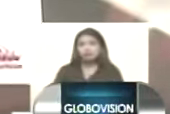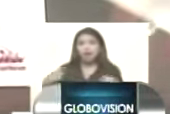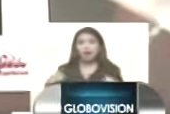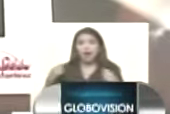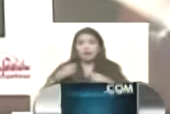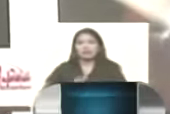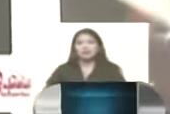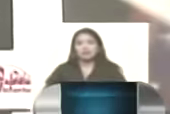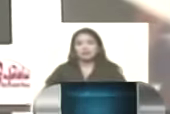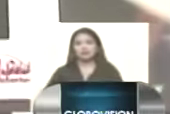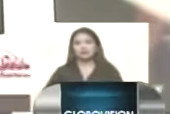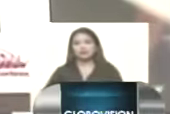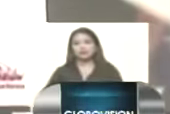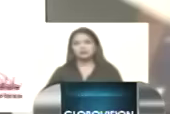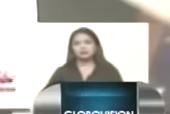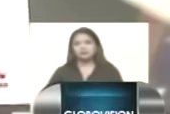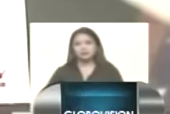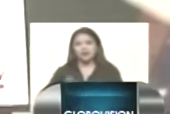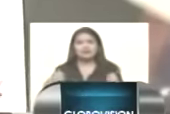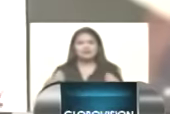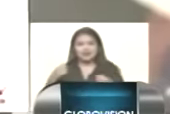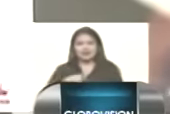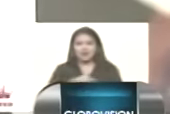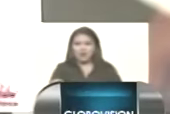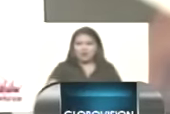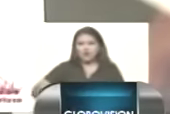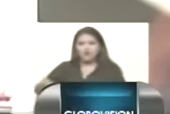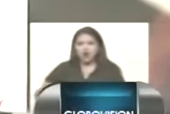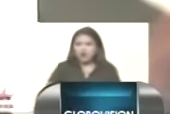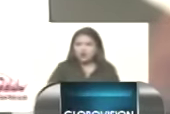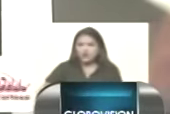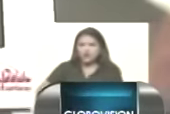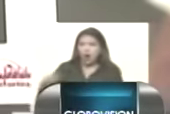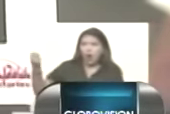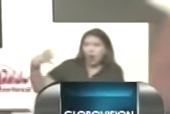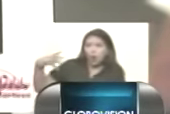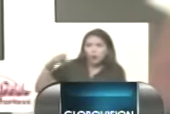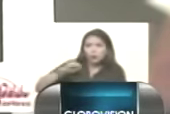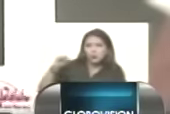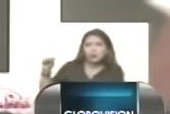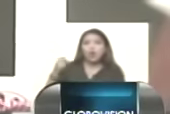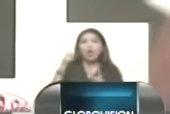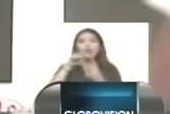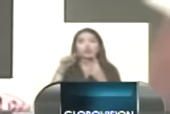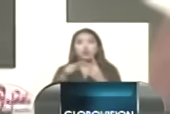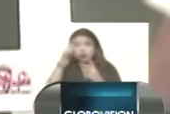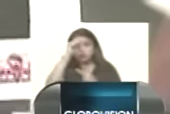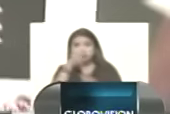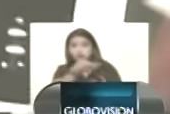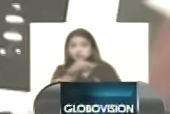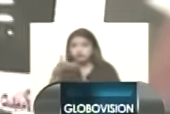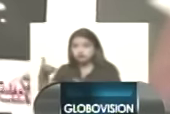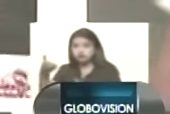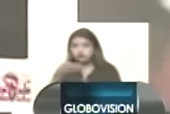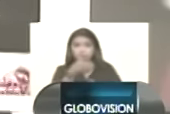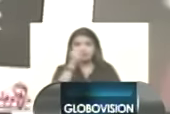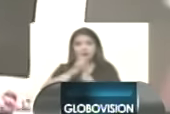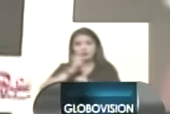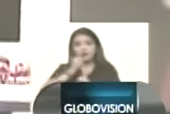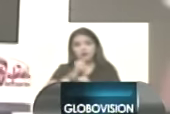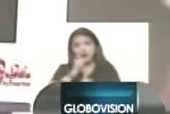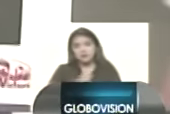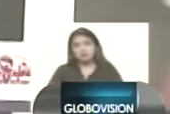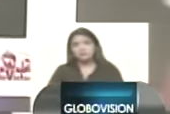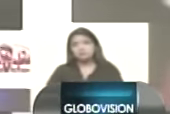chaquetas fosforescentes, por decir una palabra, que brillan a la luz de 2 bomberos de PDVSA que están trabajando en el incendio.